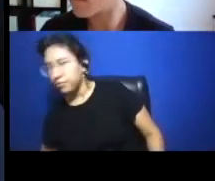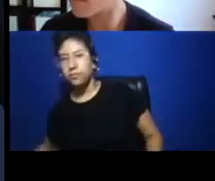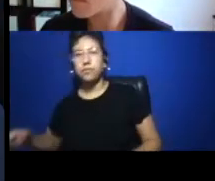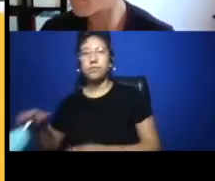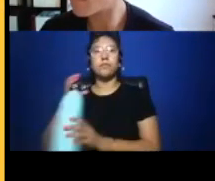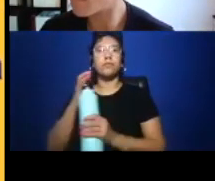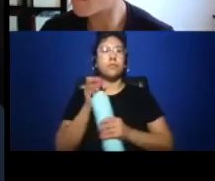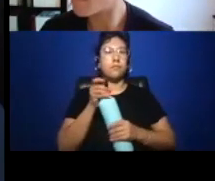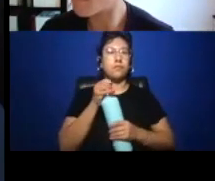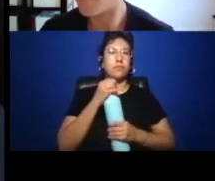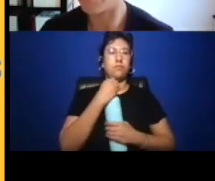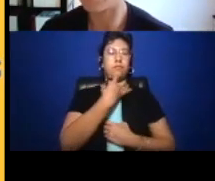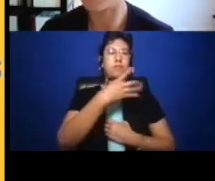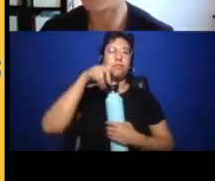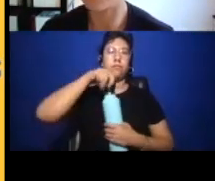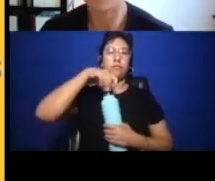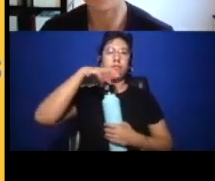LastPass.